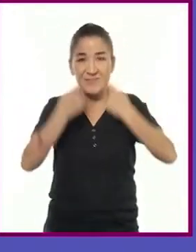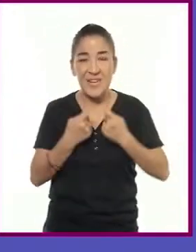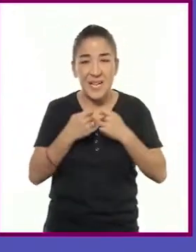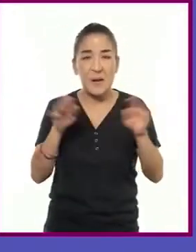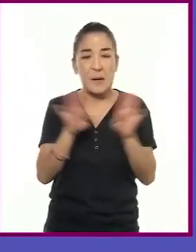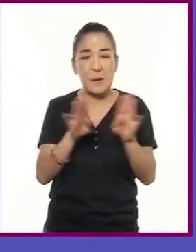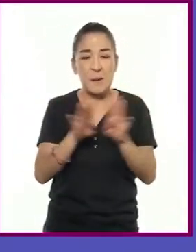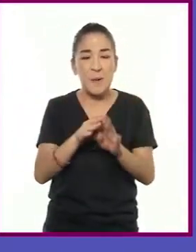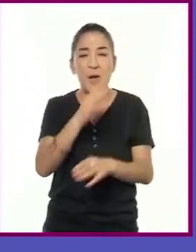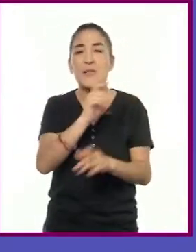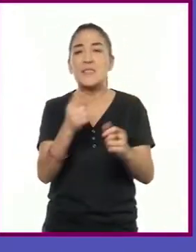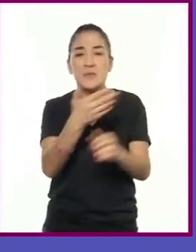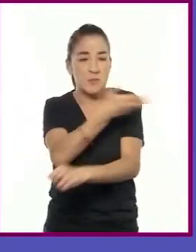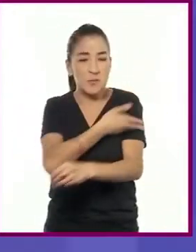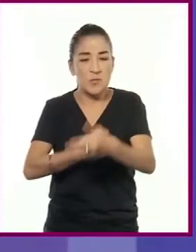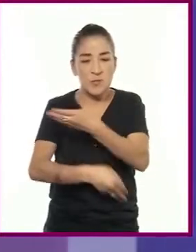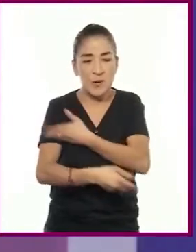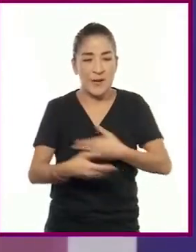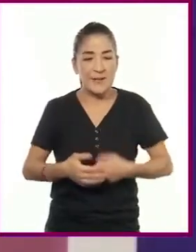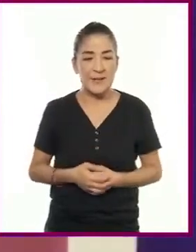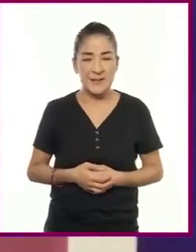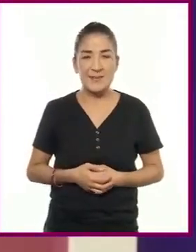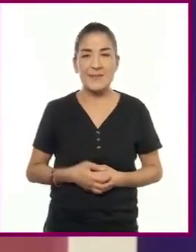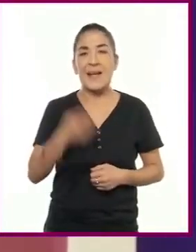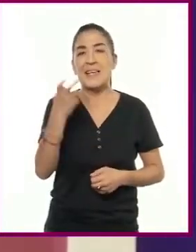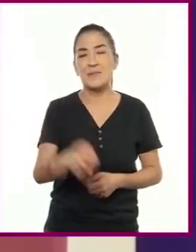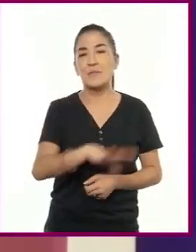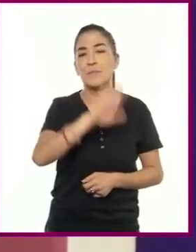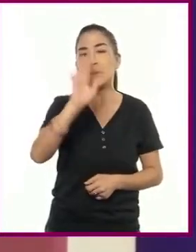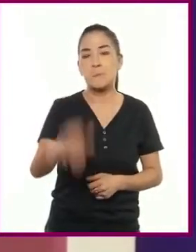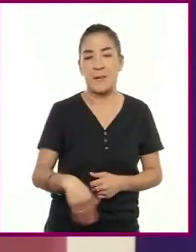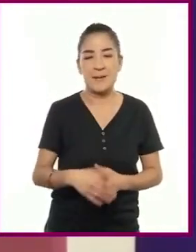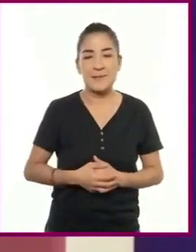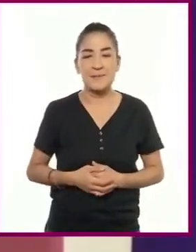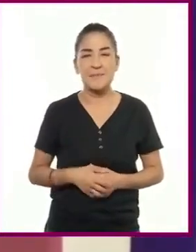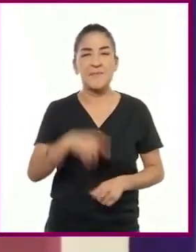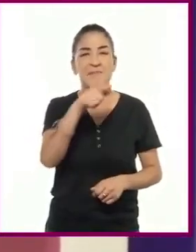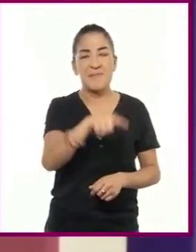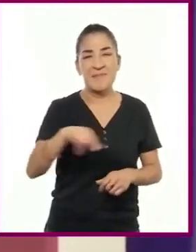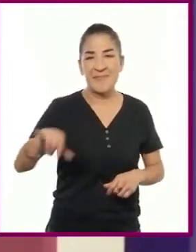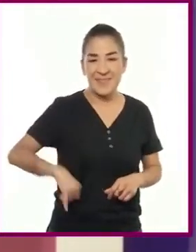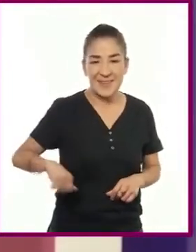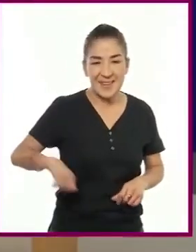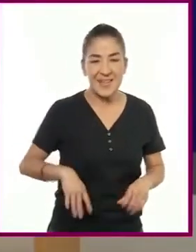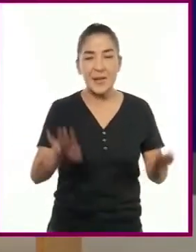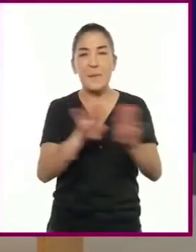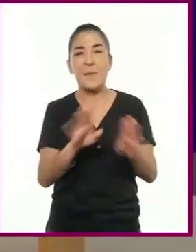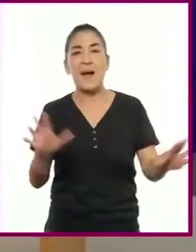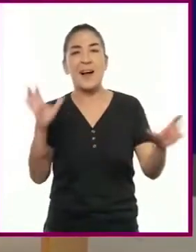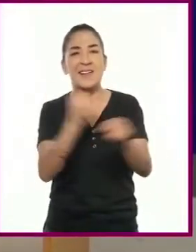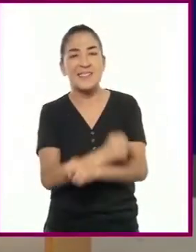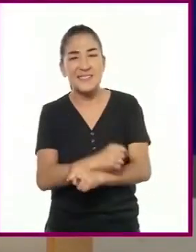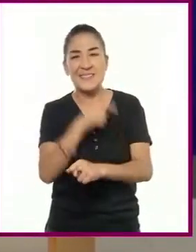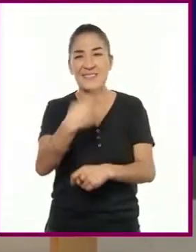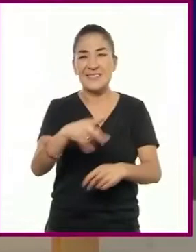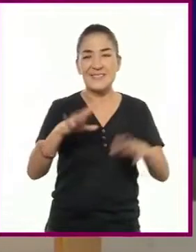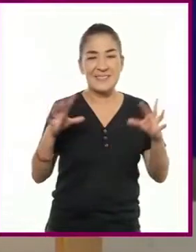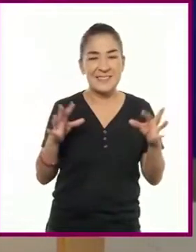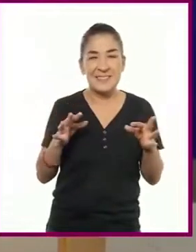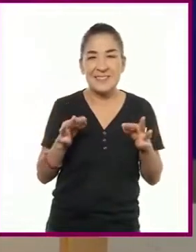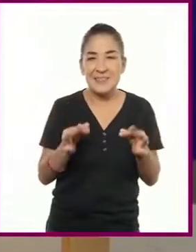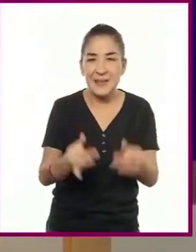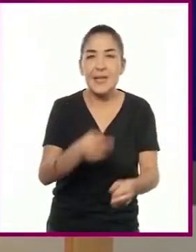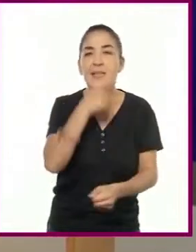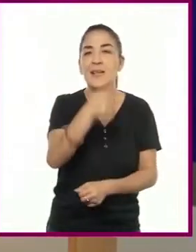corta, lacayoelo de la muerte. ¡Qué descripción tan interesante y detallada, profesora! Siento